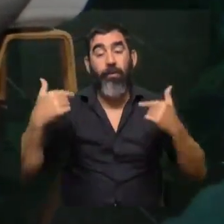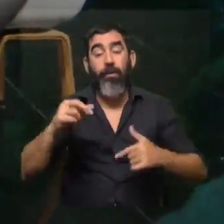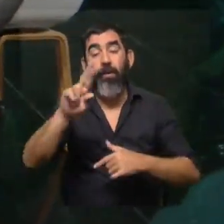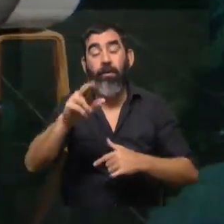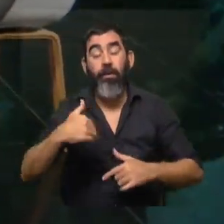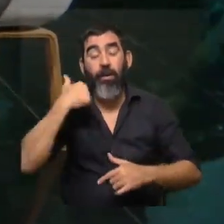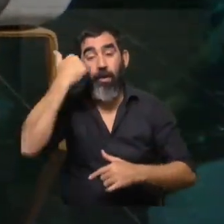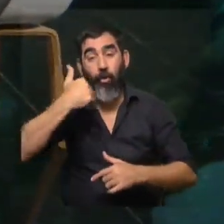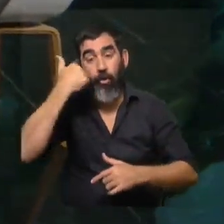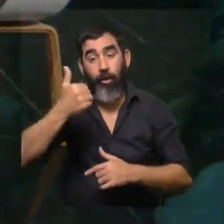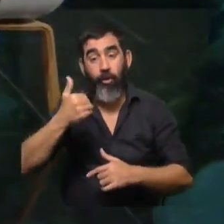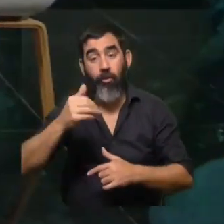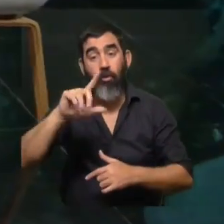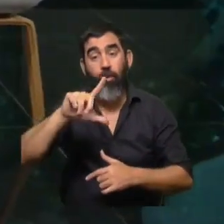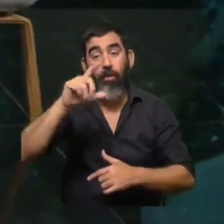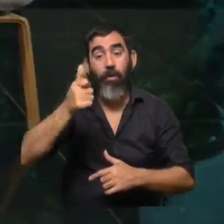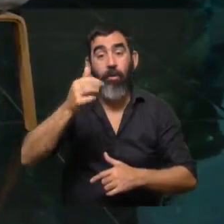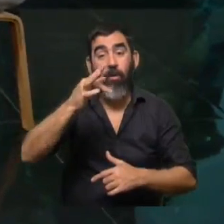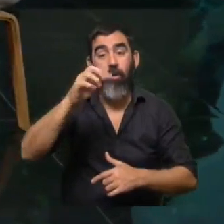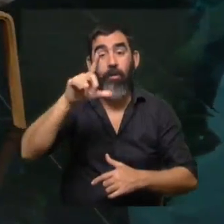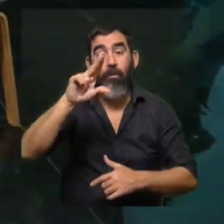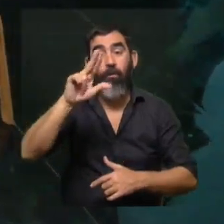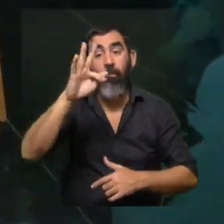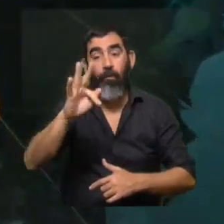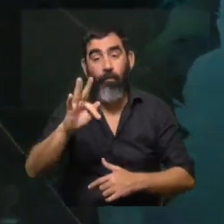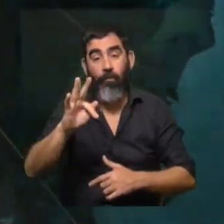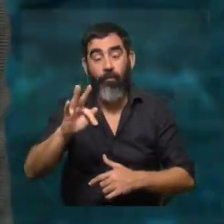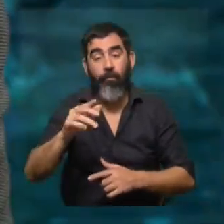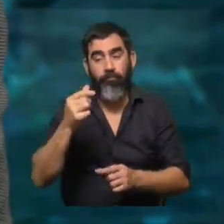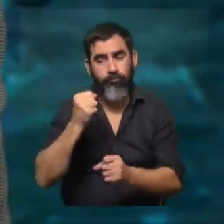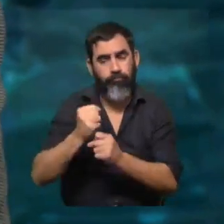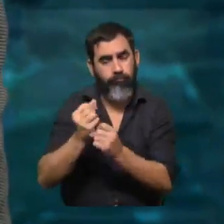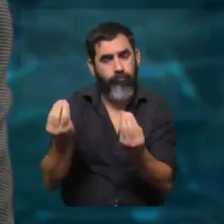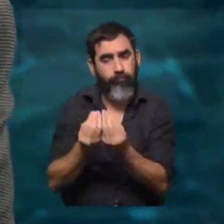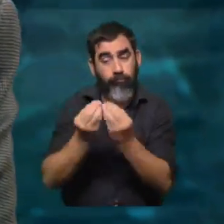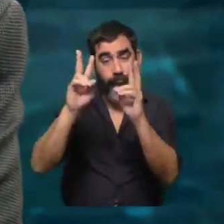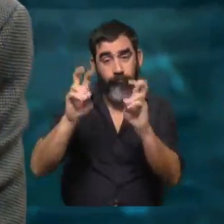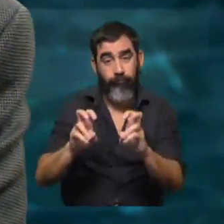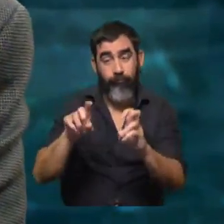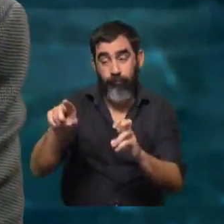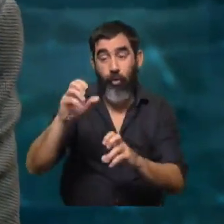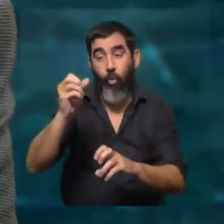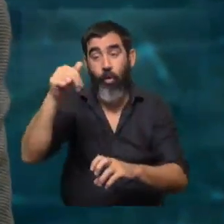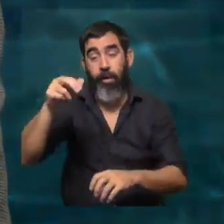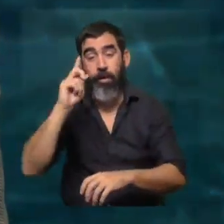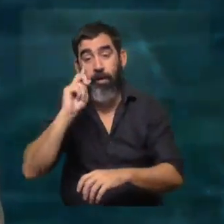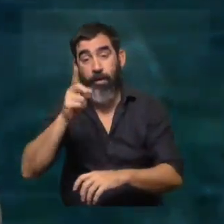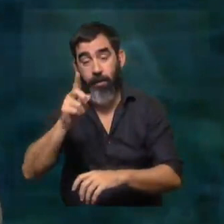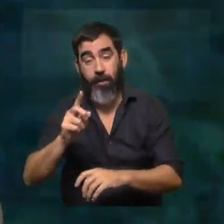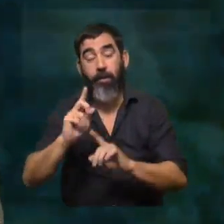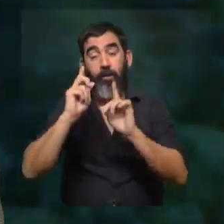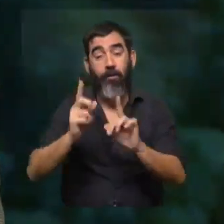Omar Lafluf, con el que hemos trabajado mucho sobre el tema Farrapo, que estamos viendo ahora la imagen, a partir de esta ONG AMBA y de